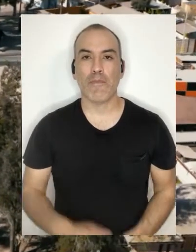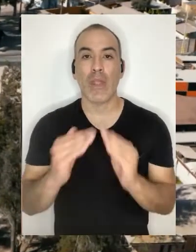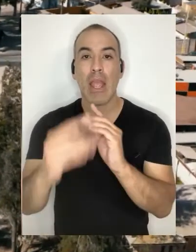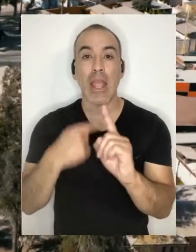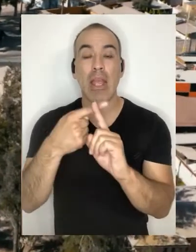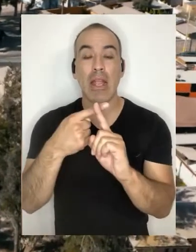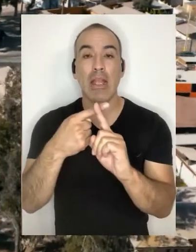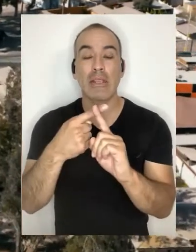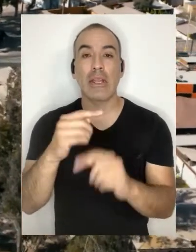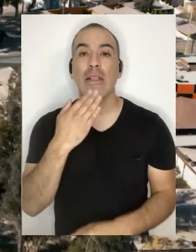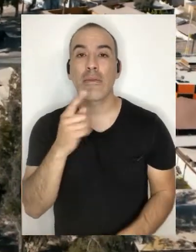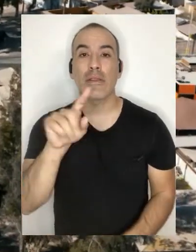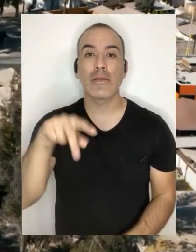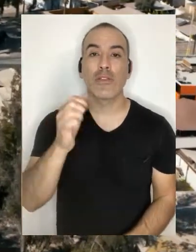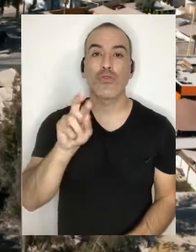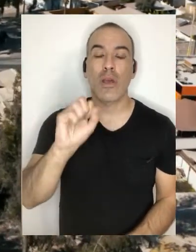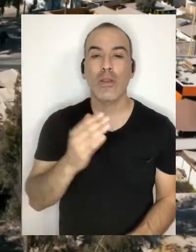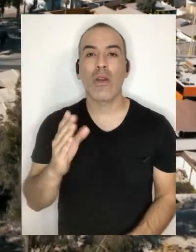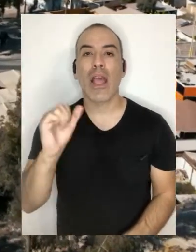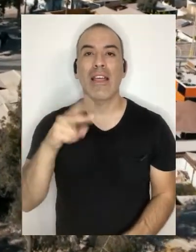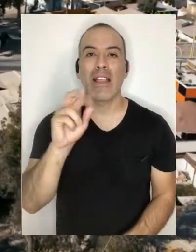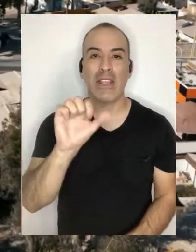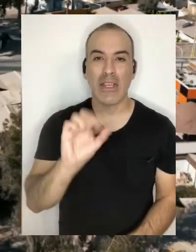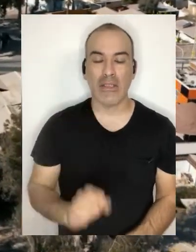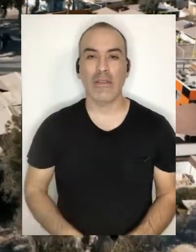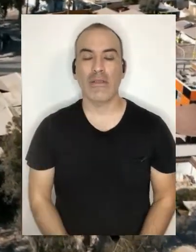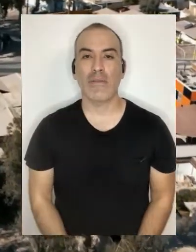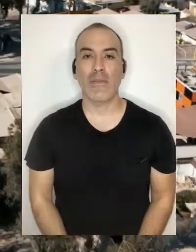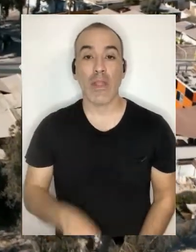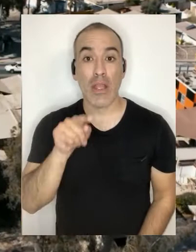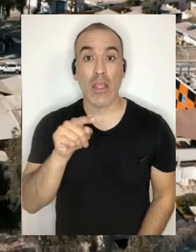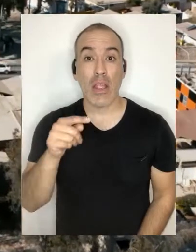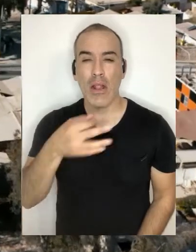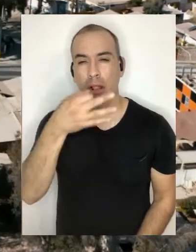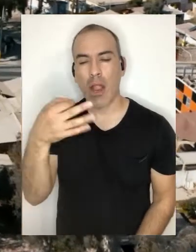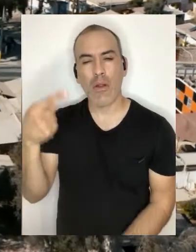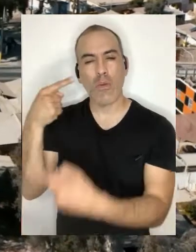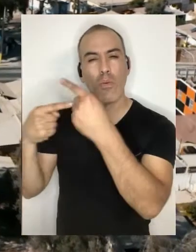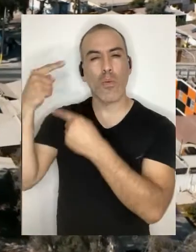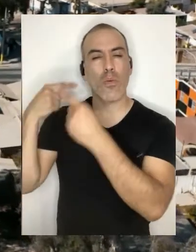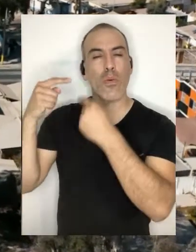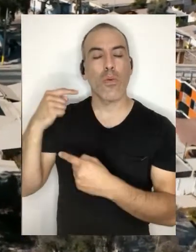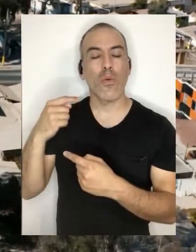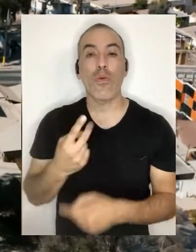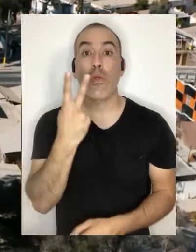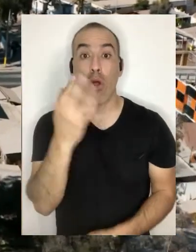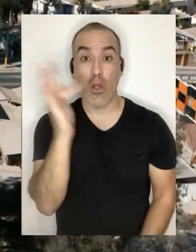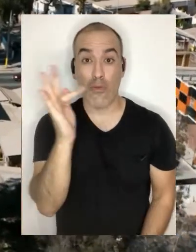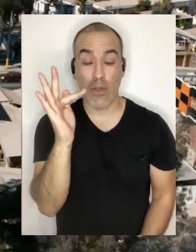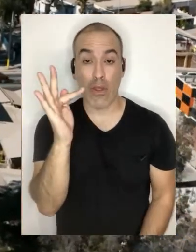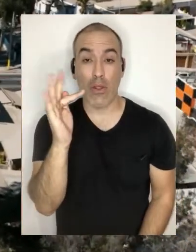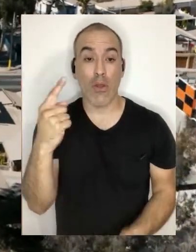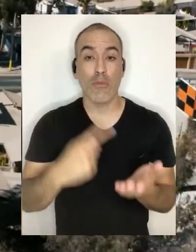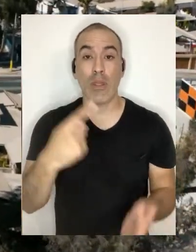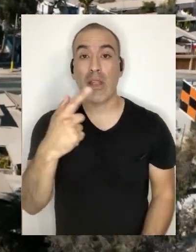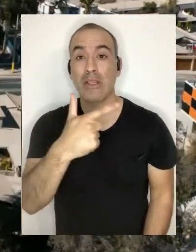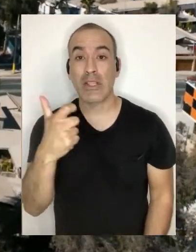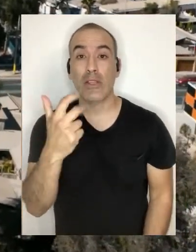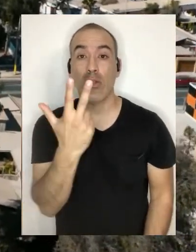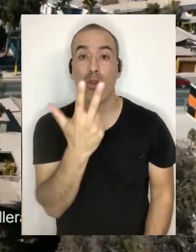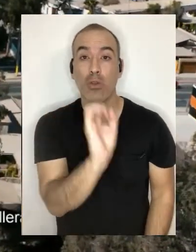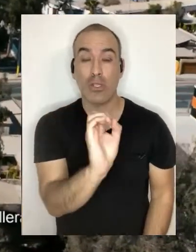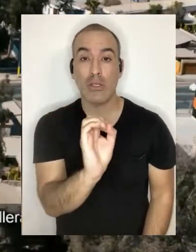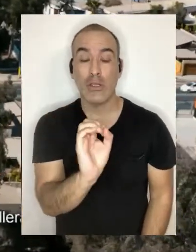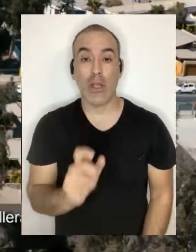Iglesia y Santuario de la Candelaria. La leyenda dice que un 2 de febrero del año